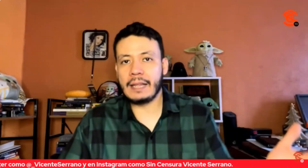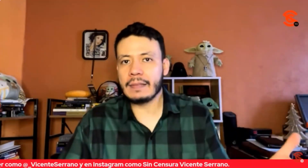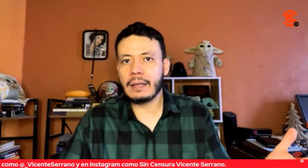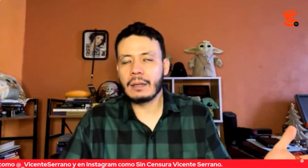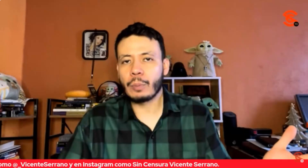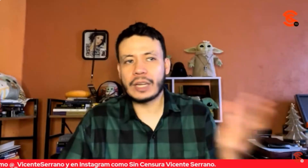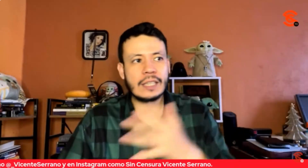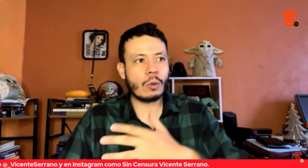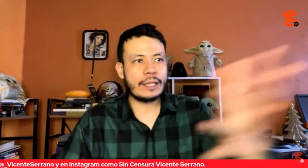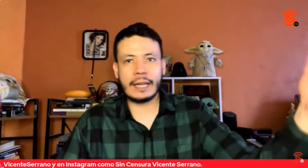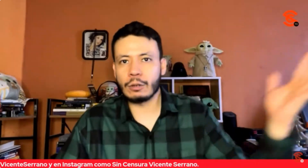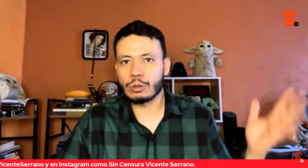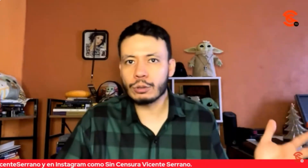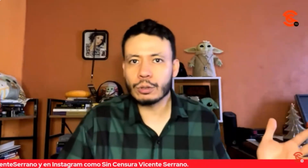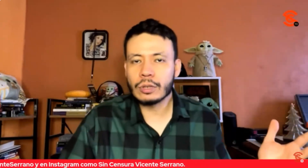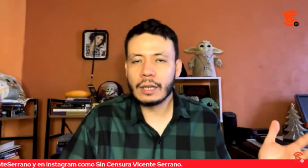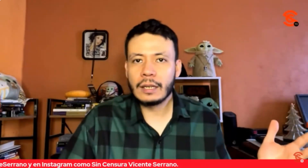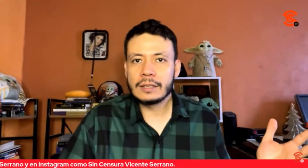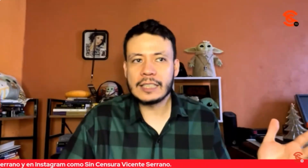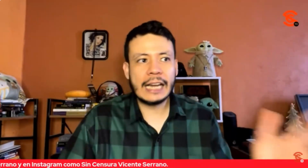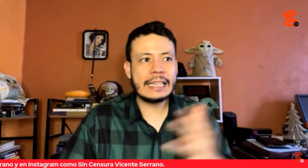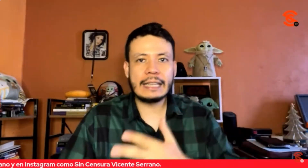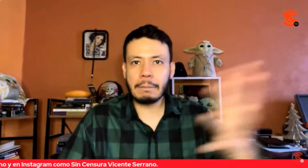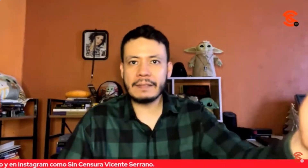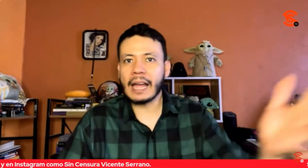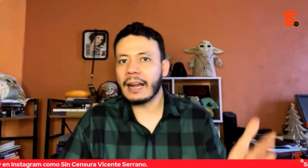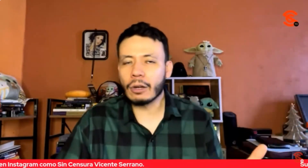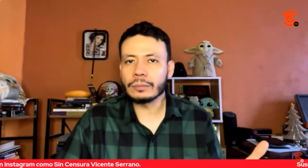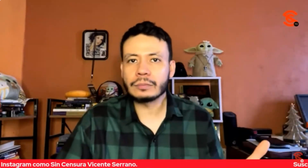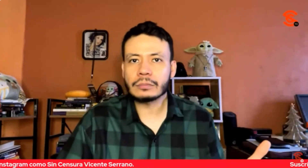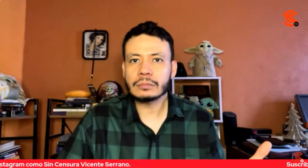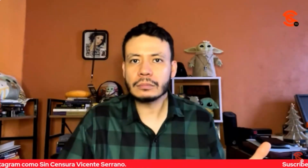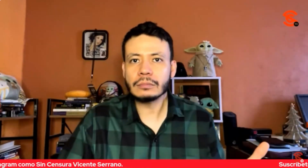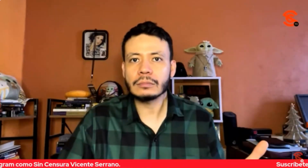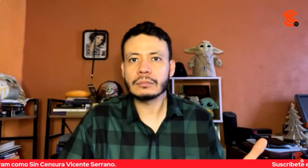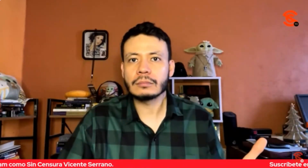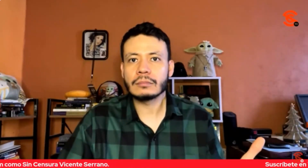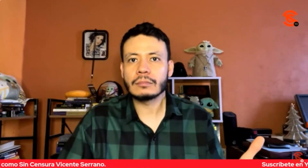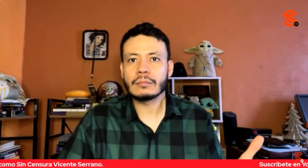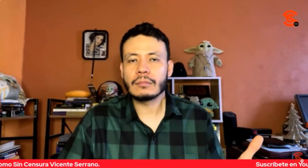sea el presidente, podría ser cualquiera de nosotros. Si alguien te inventa algo,